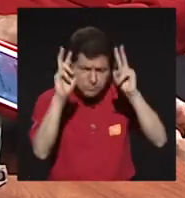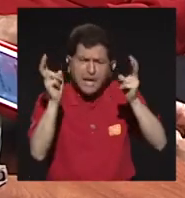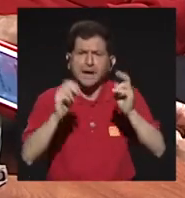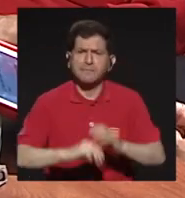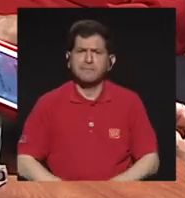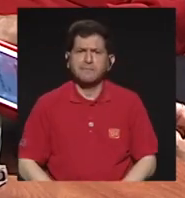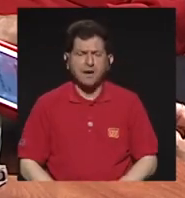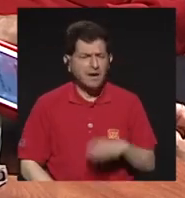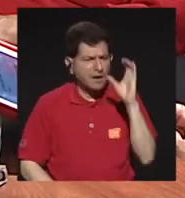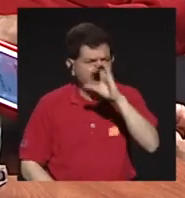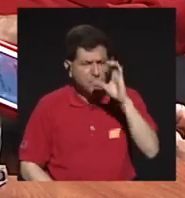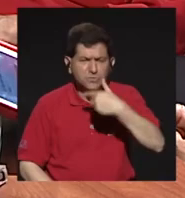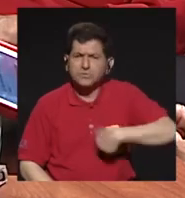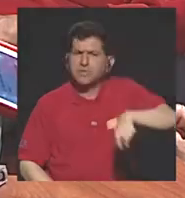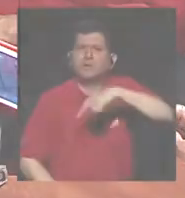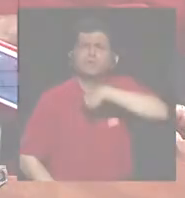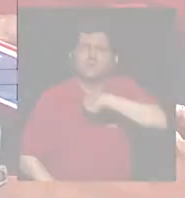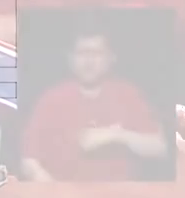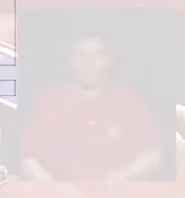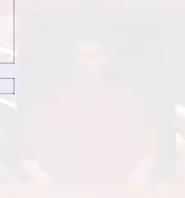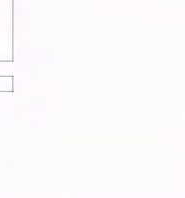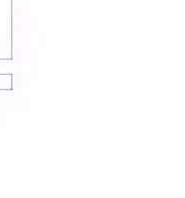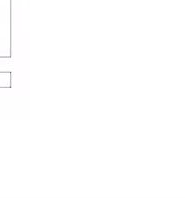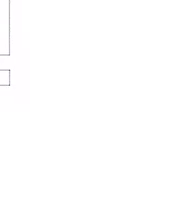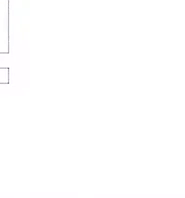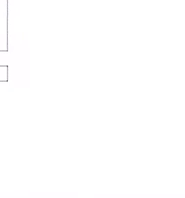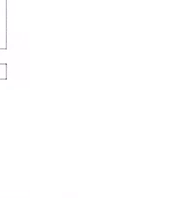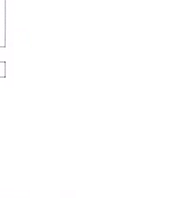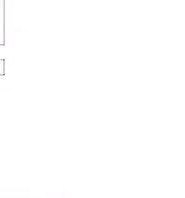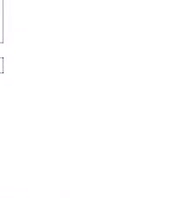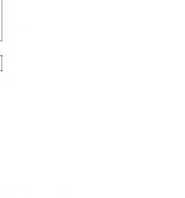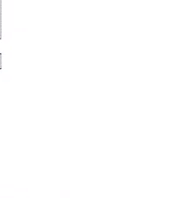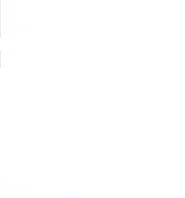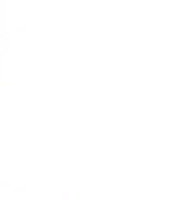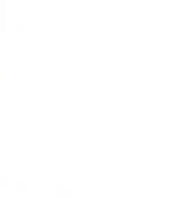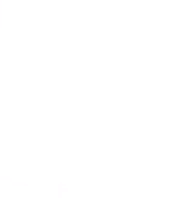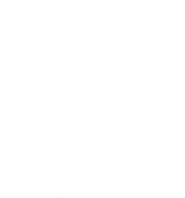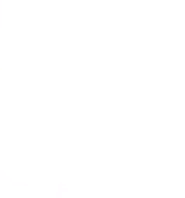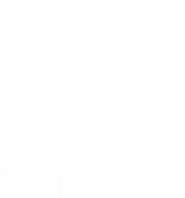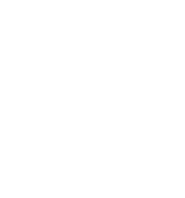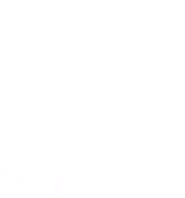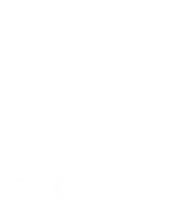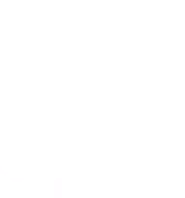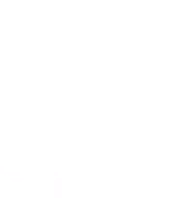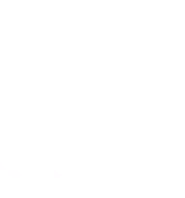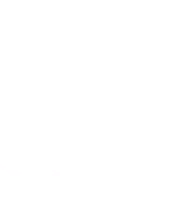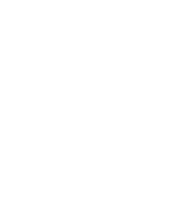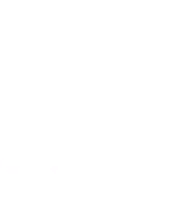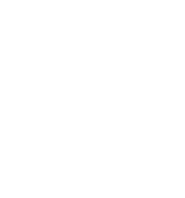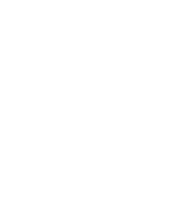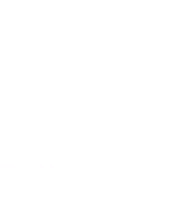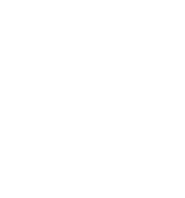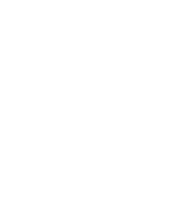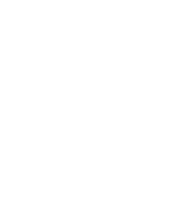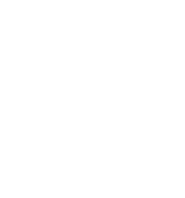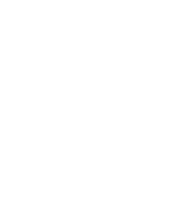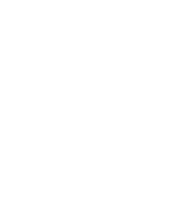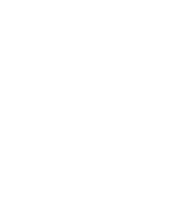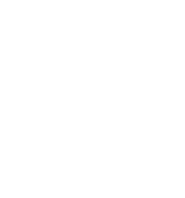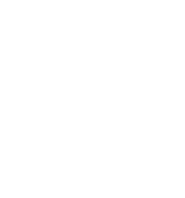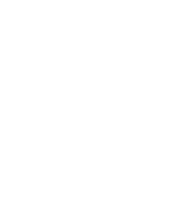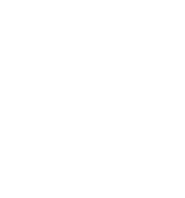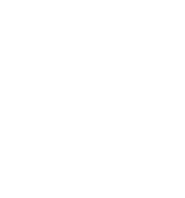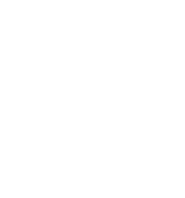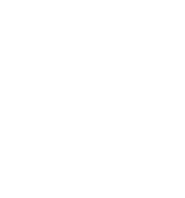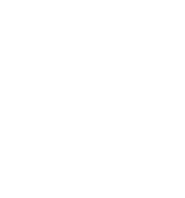tema, busquemos, bueno, en decimeloami.com está el material de Meta, de la realidad aumentada, en